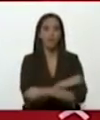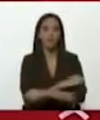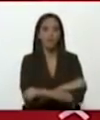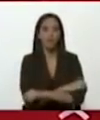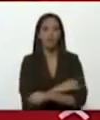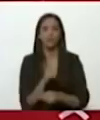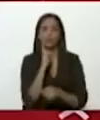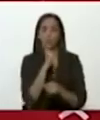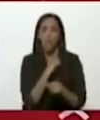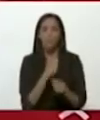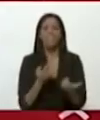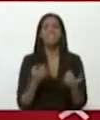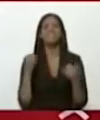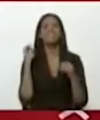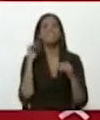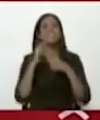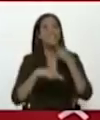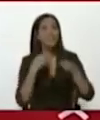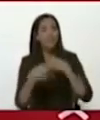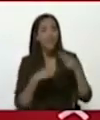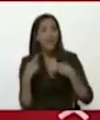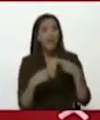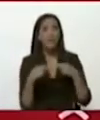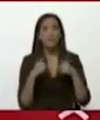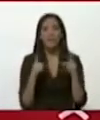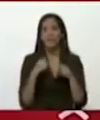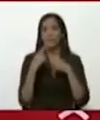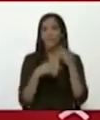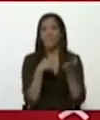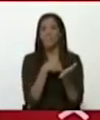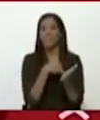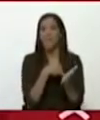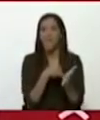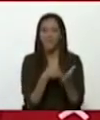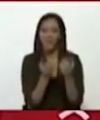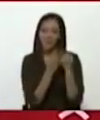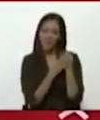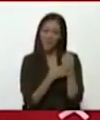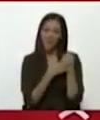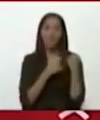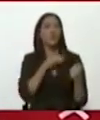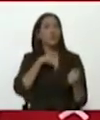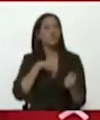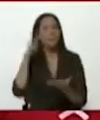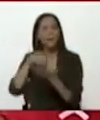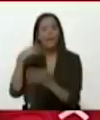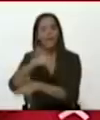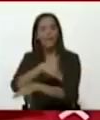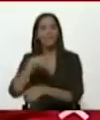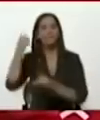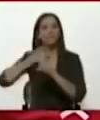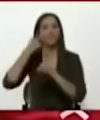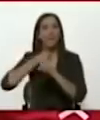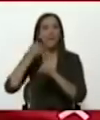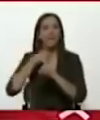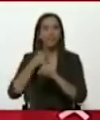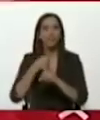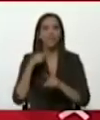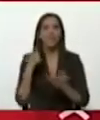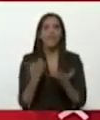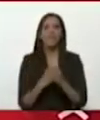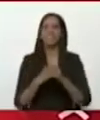llamar izquierda, pero una izquierda complaciente. Nosotros estábamos en las calles luchando. Ey, quiero mandarle luchando esa